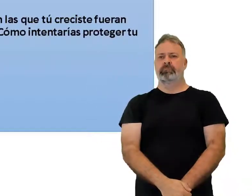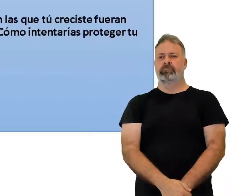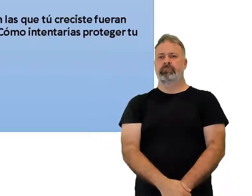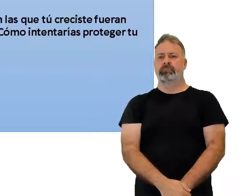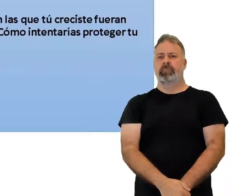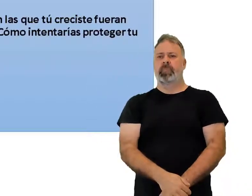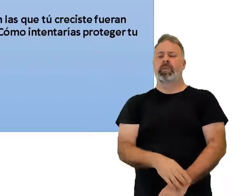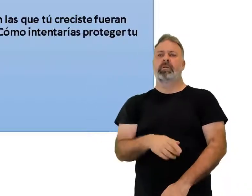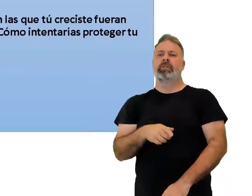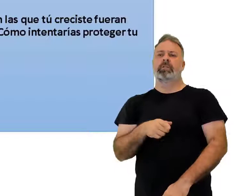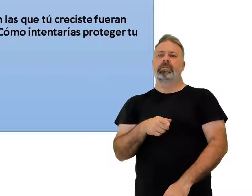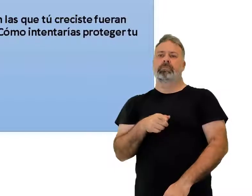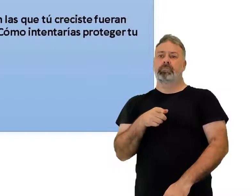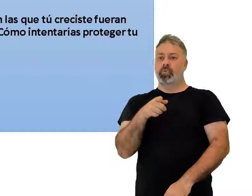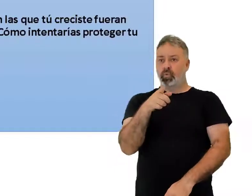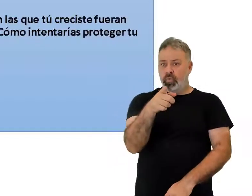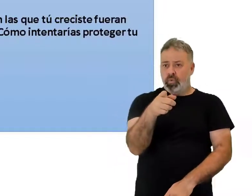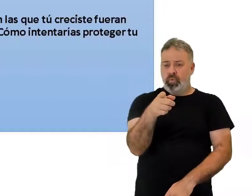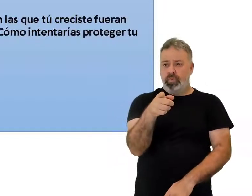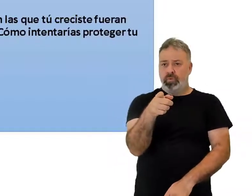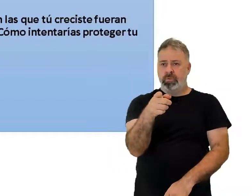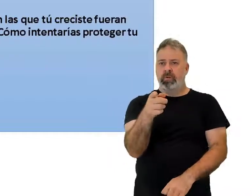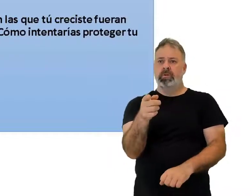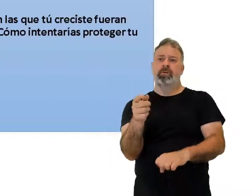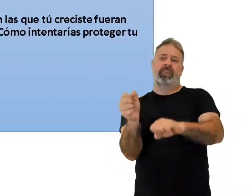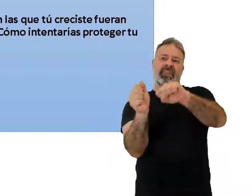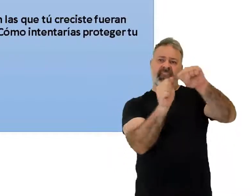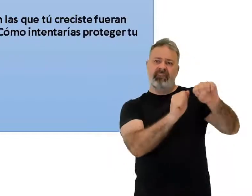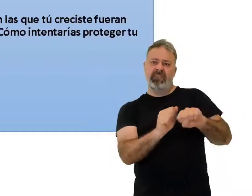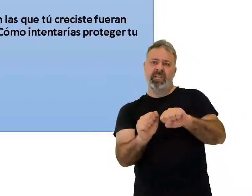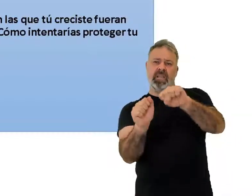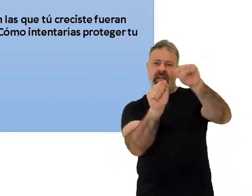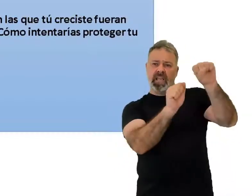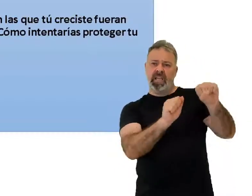¿Qué defendería de su cultura?